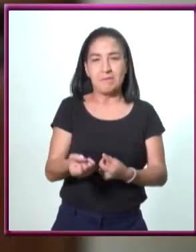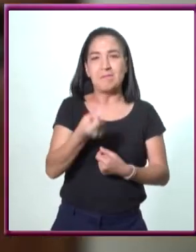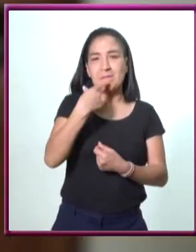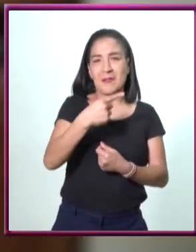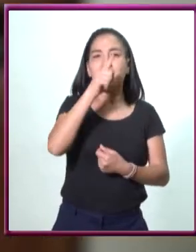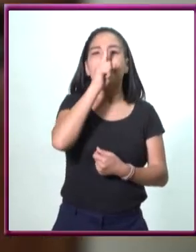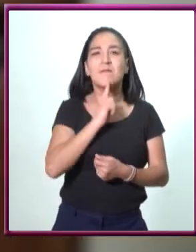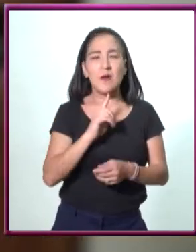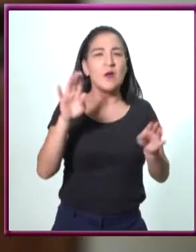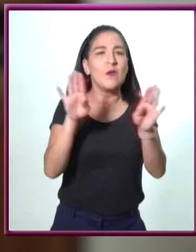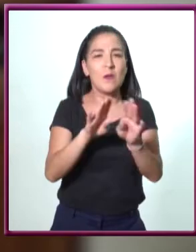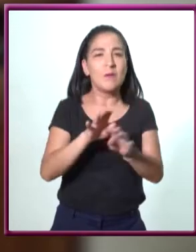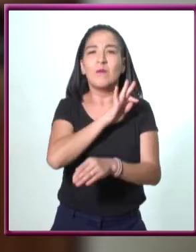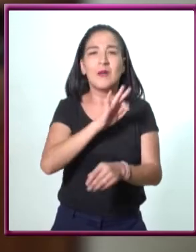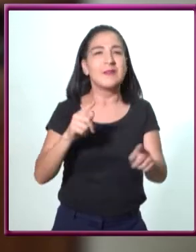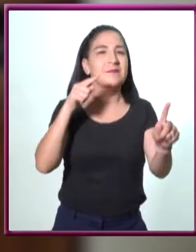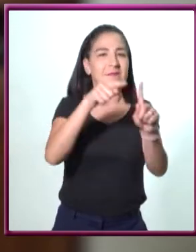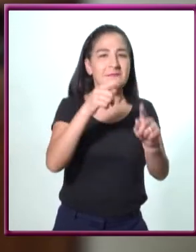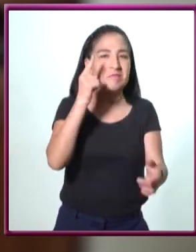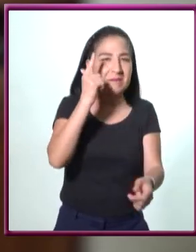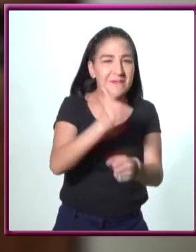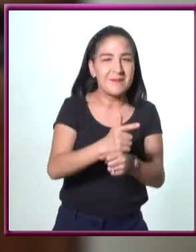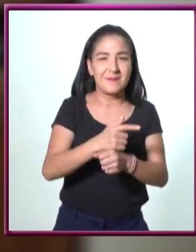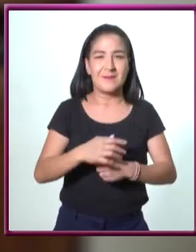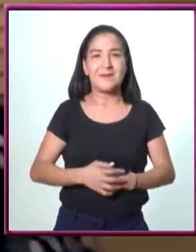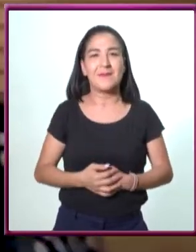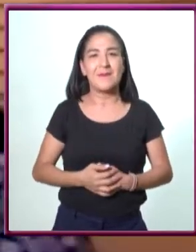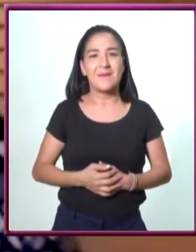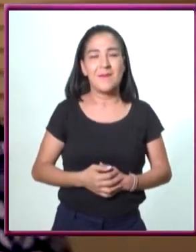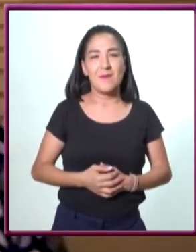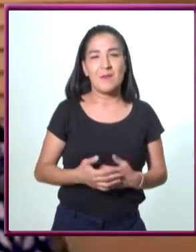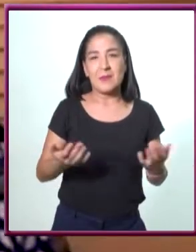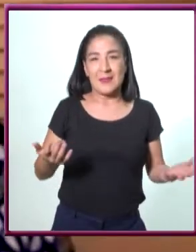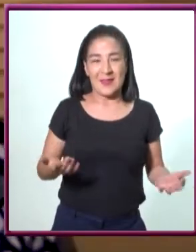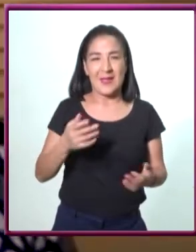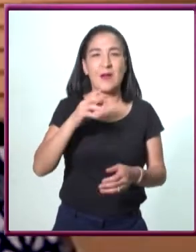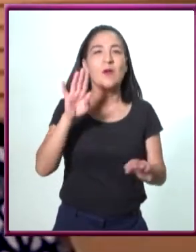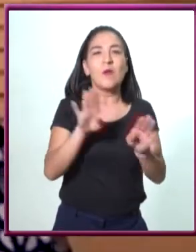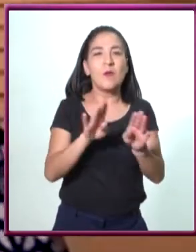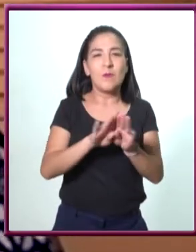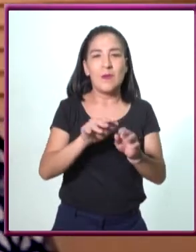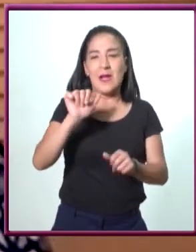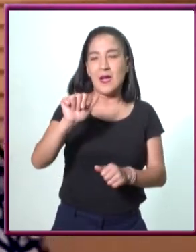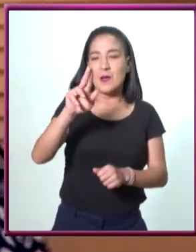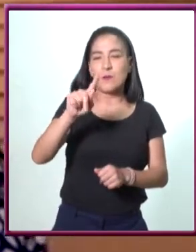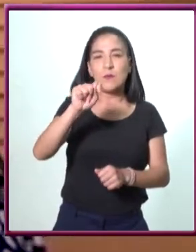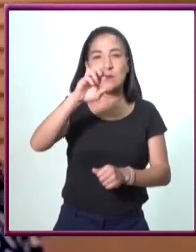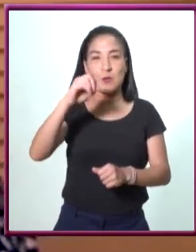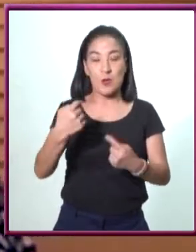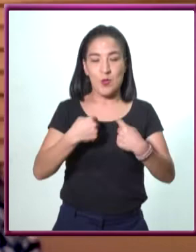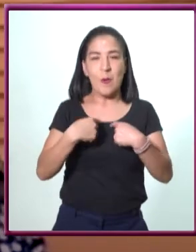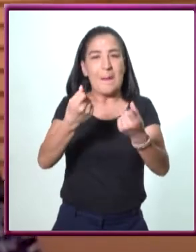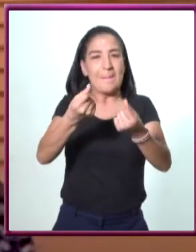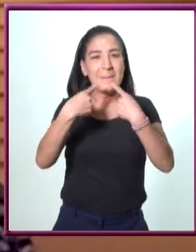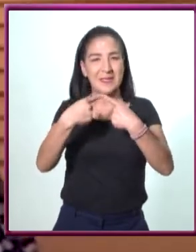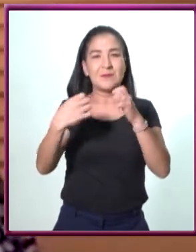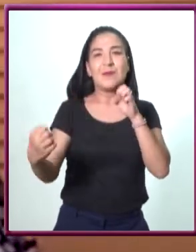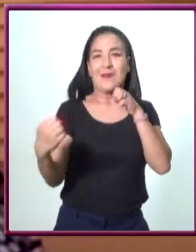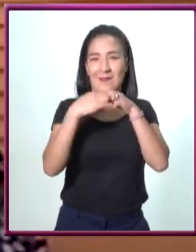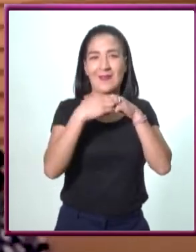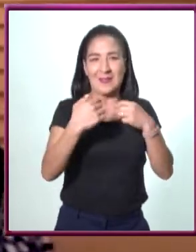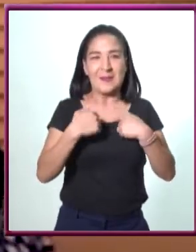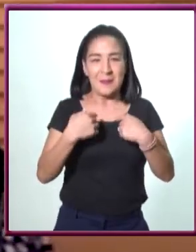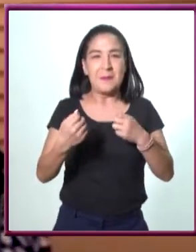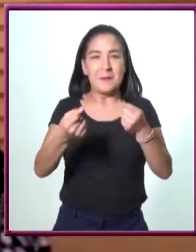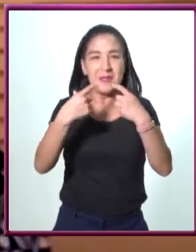nosotros mismos y cómo podemos detectarlos? Nos referimos a autoengaño, estrictamente no es una mentira, ¿sí?